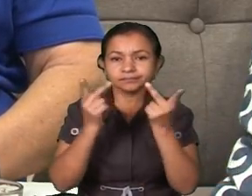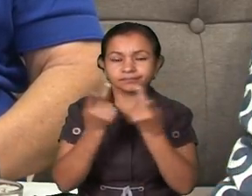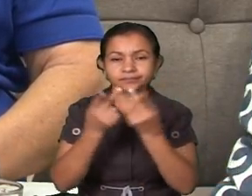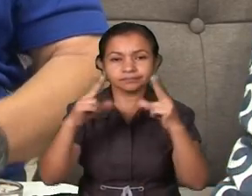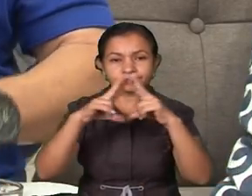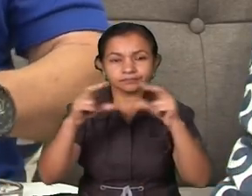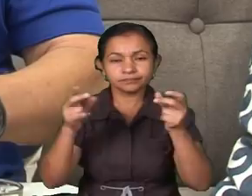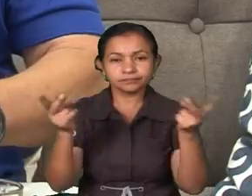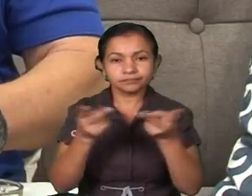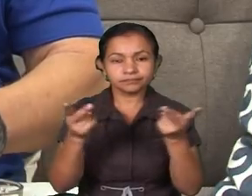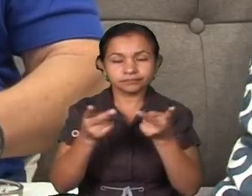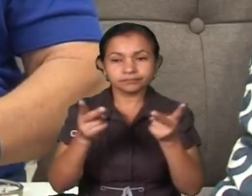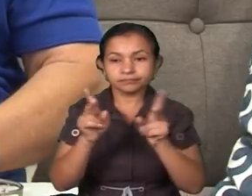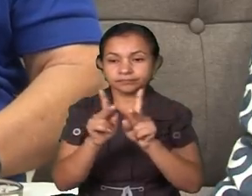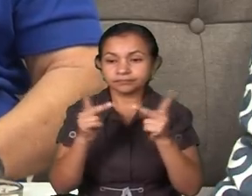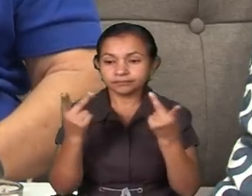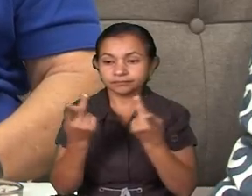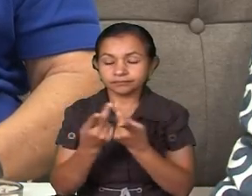pueblo que en su mayoría